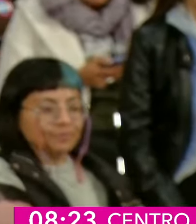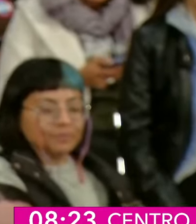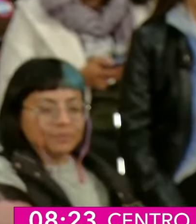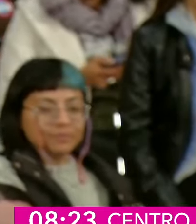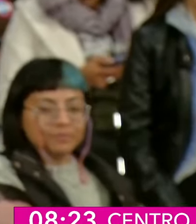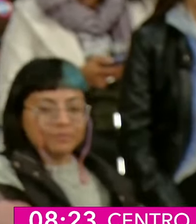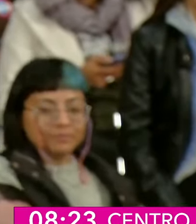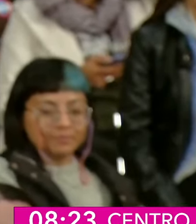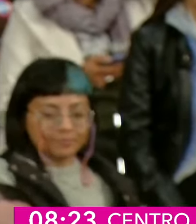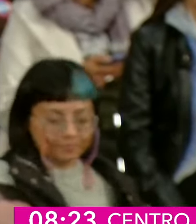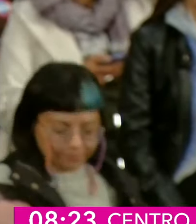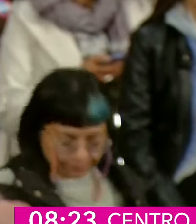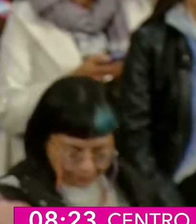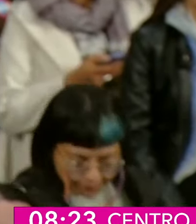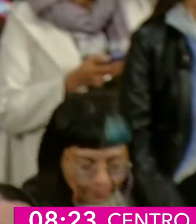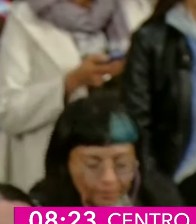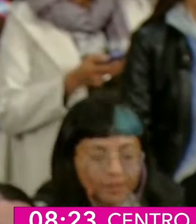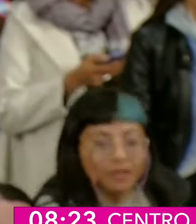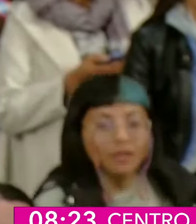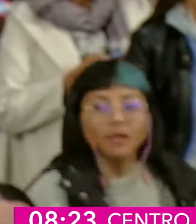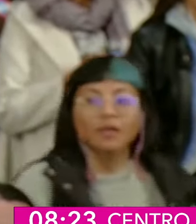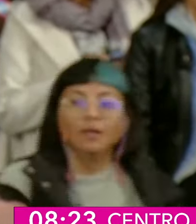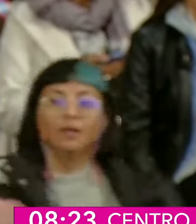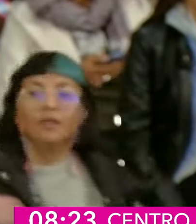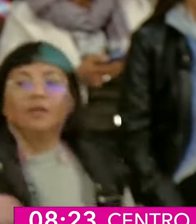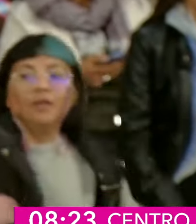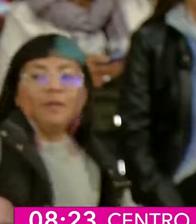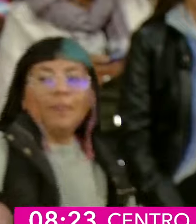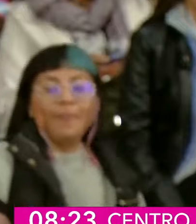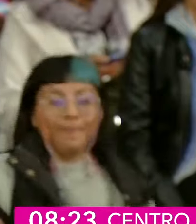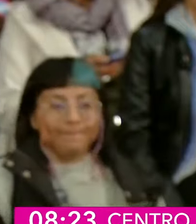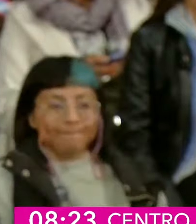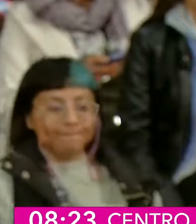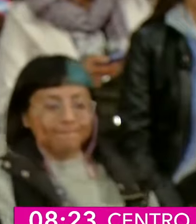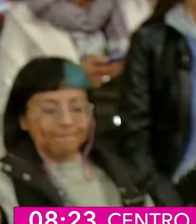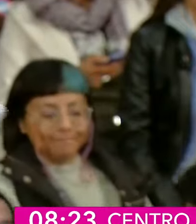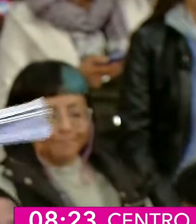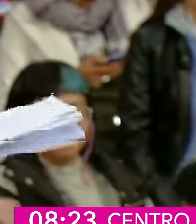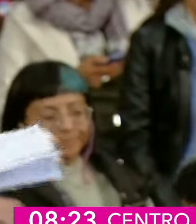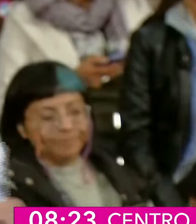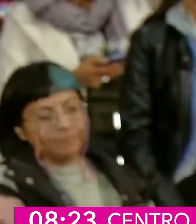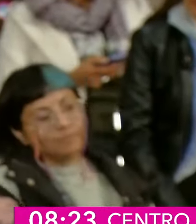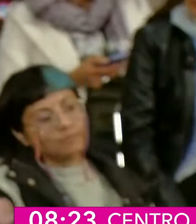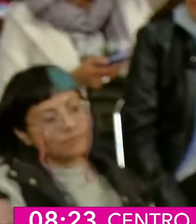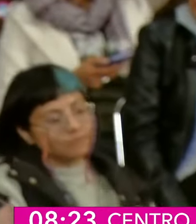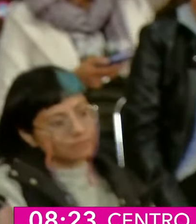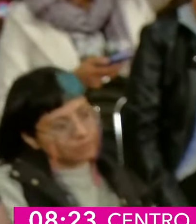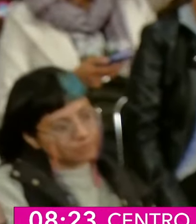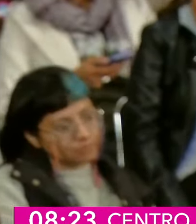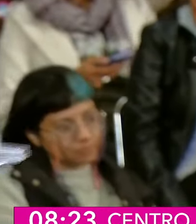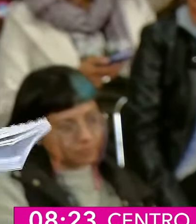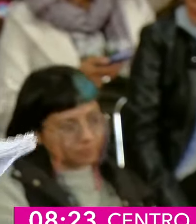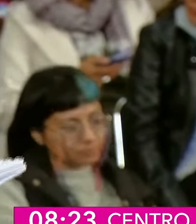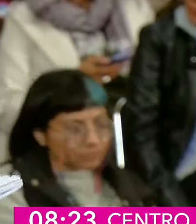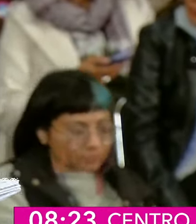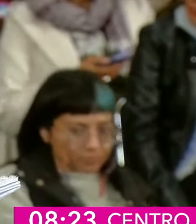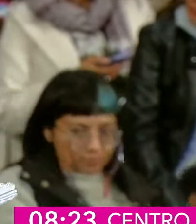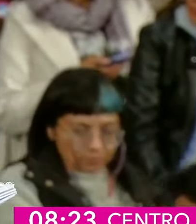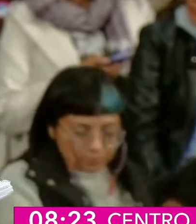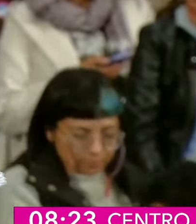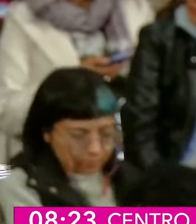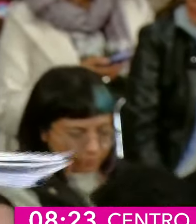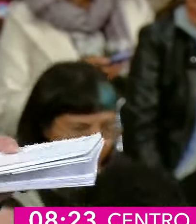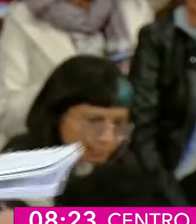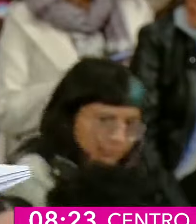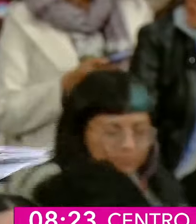México es la cosa más insultante que he escuchado de nuestros amigos y aliados más cercanos a Estados Unidos. Obviamente, pues